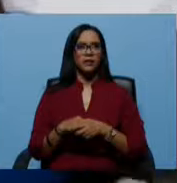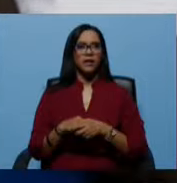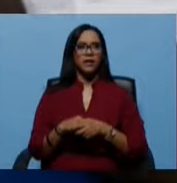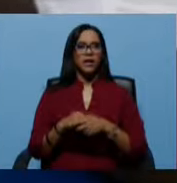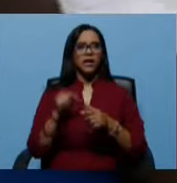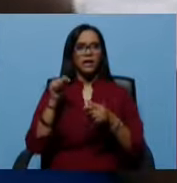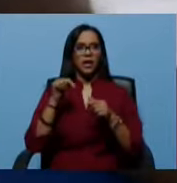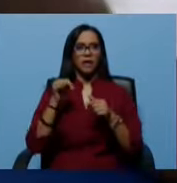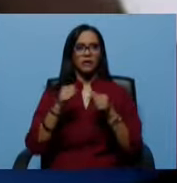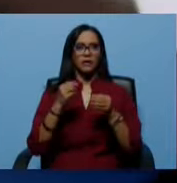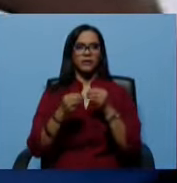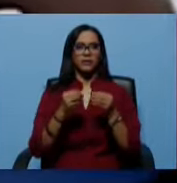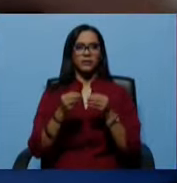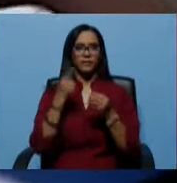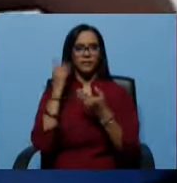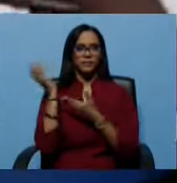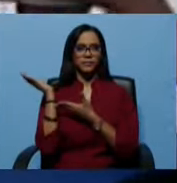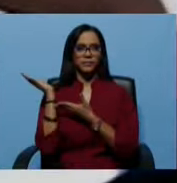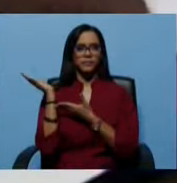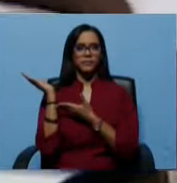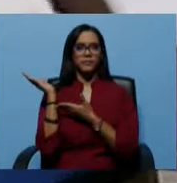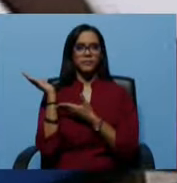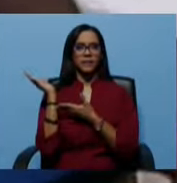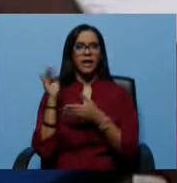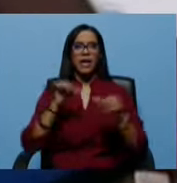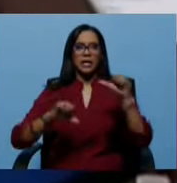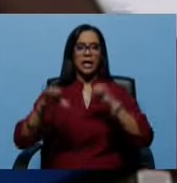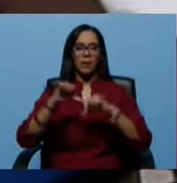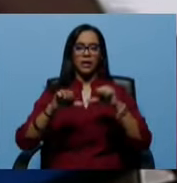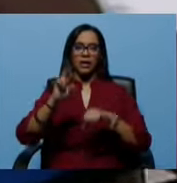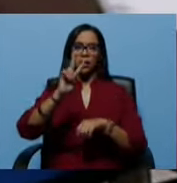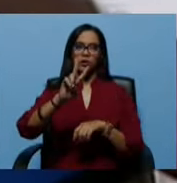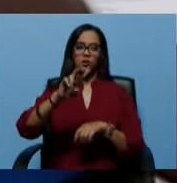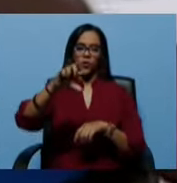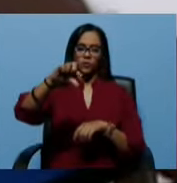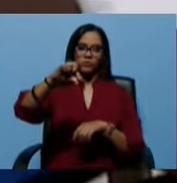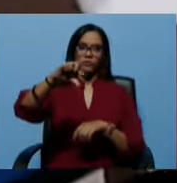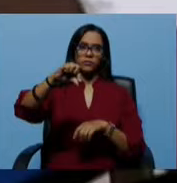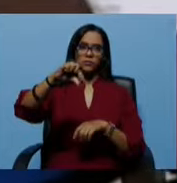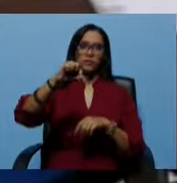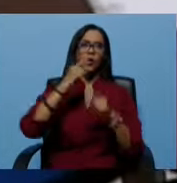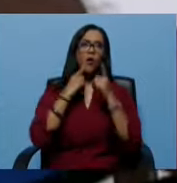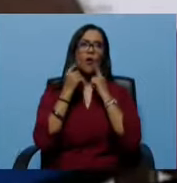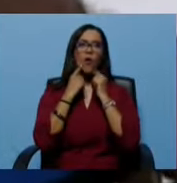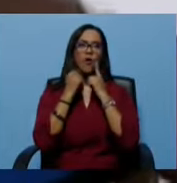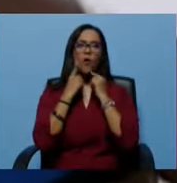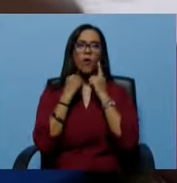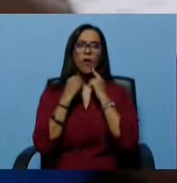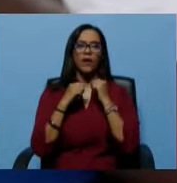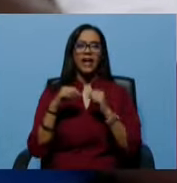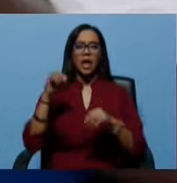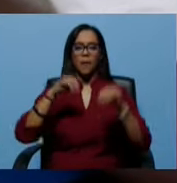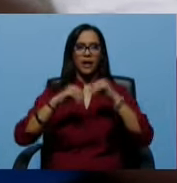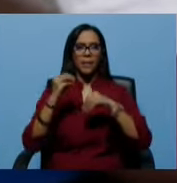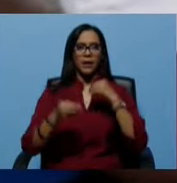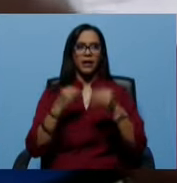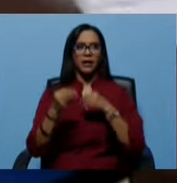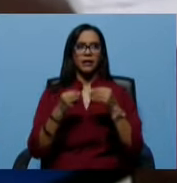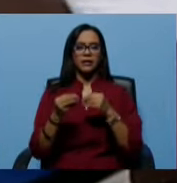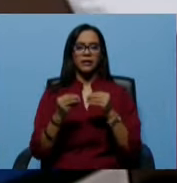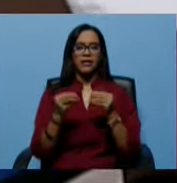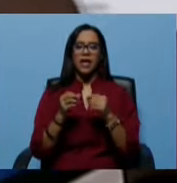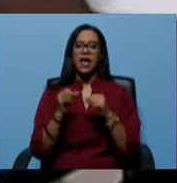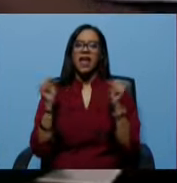se va a hacer ahí, ¿no? Exactamente. Ajá. Agrega 2 goticas de colorante, por favor. El experimento se llama creando nieve